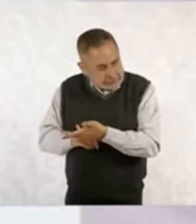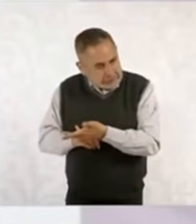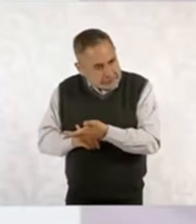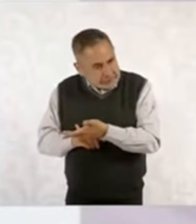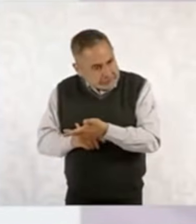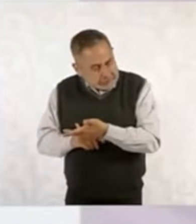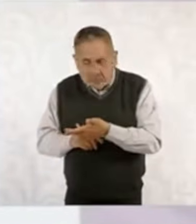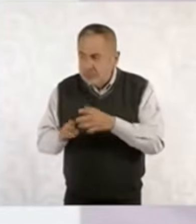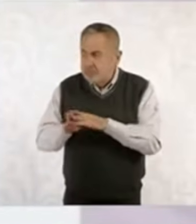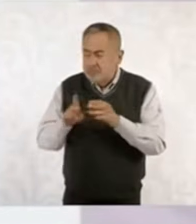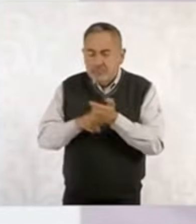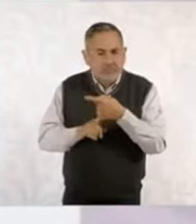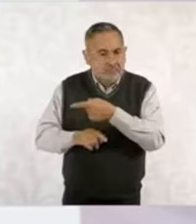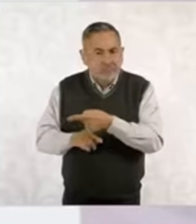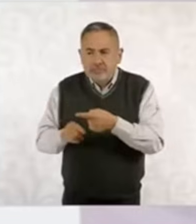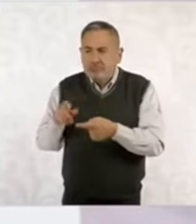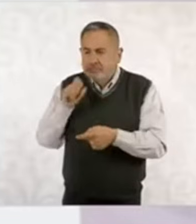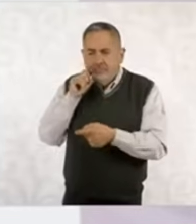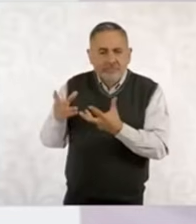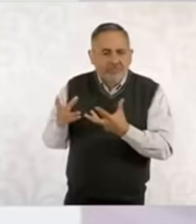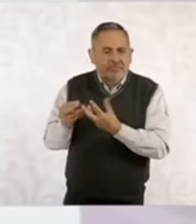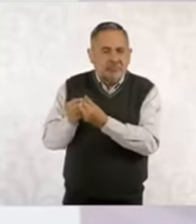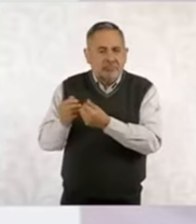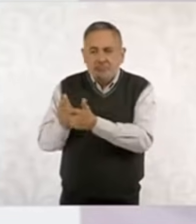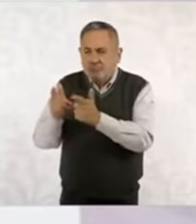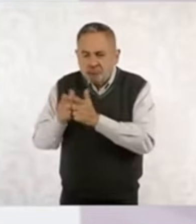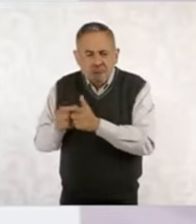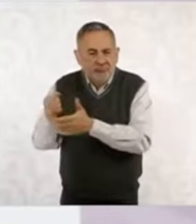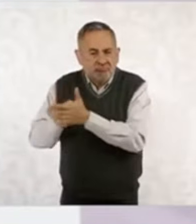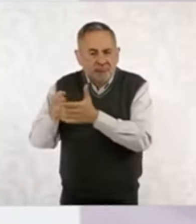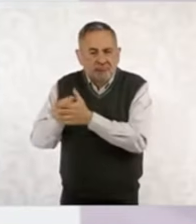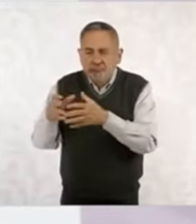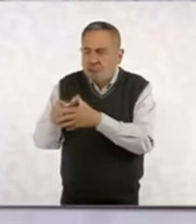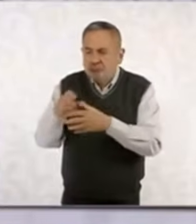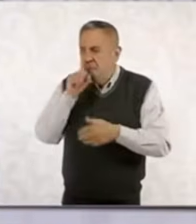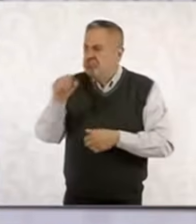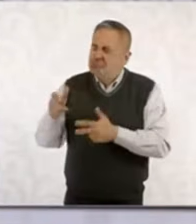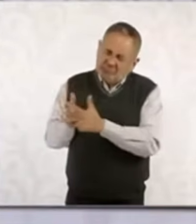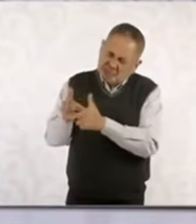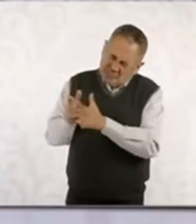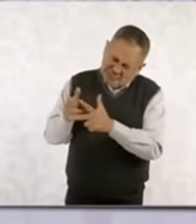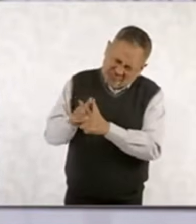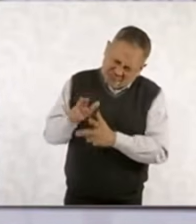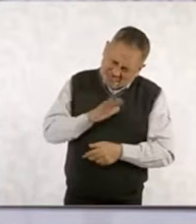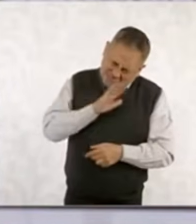fueron parte de esta movilización popular.